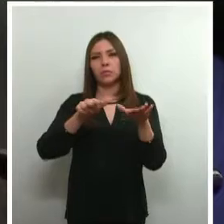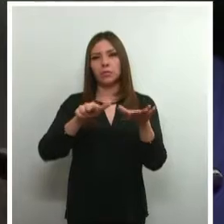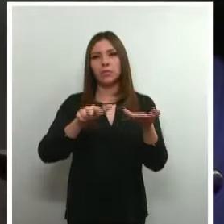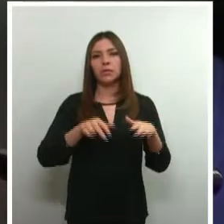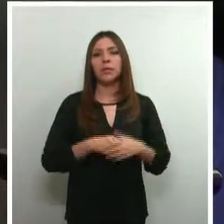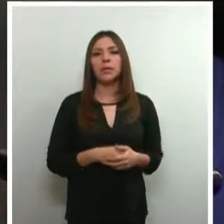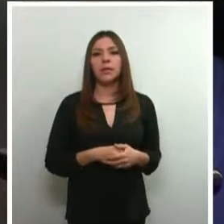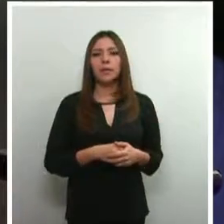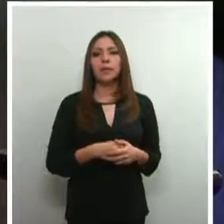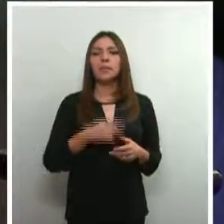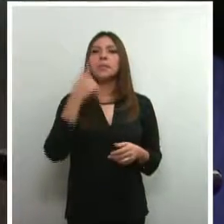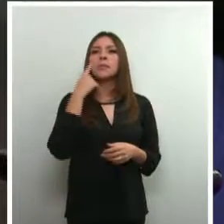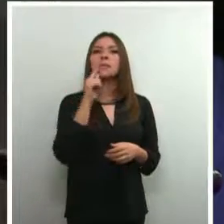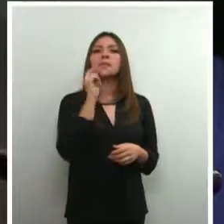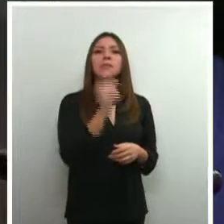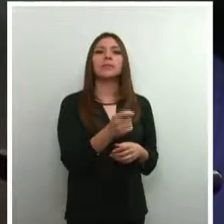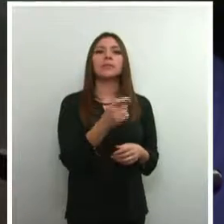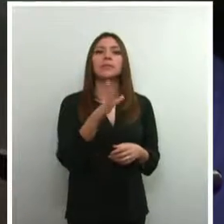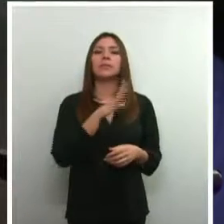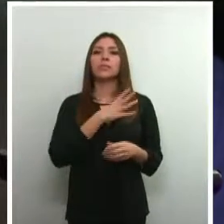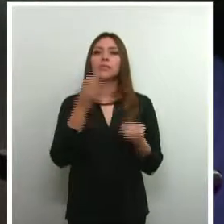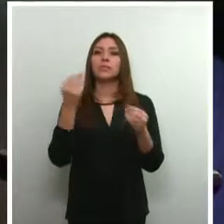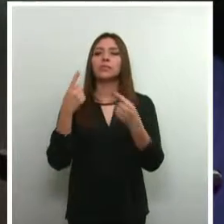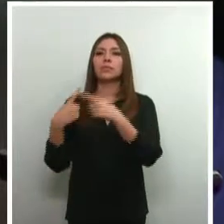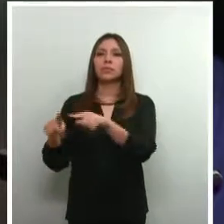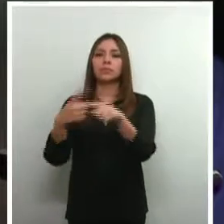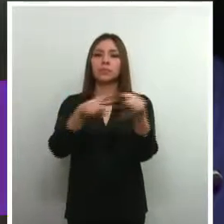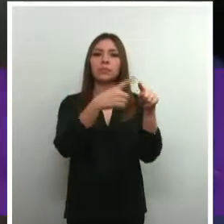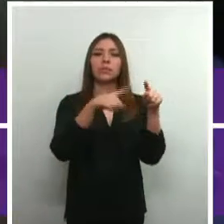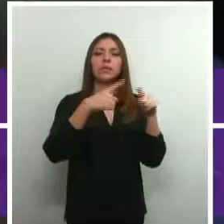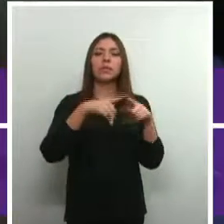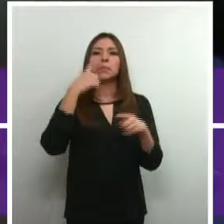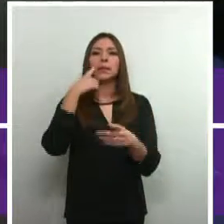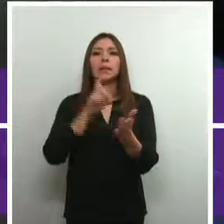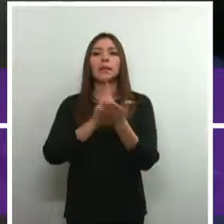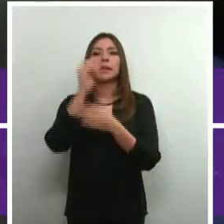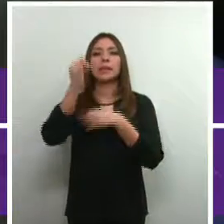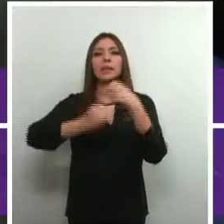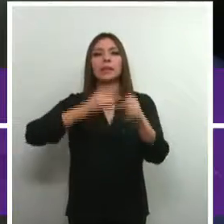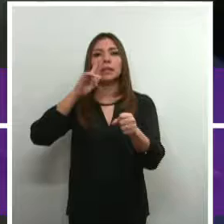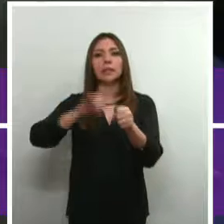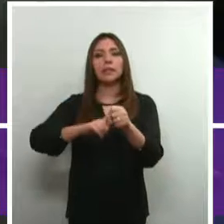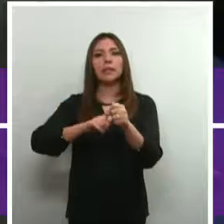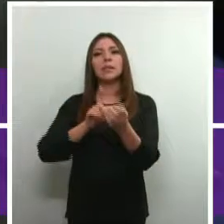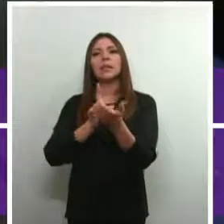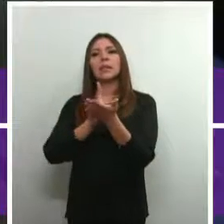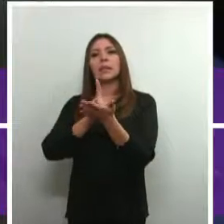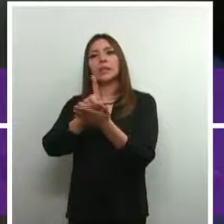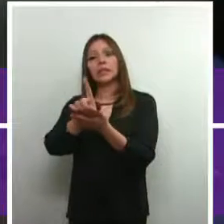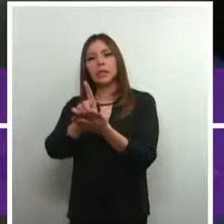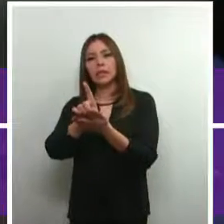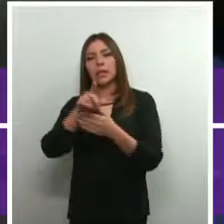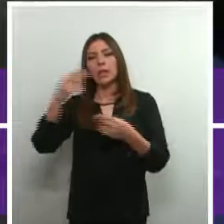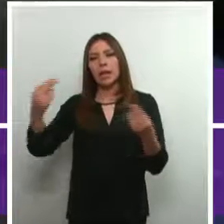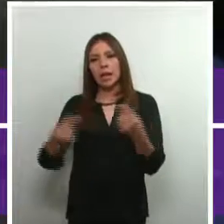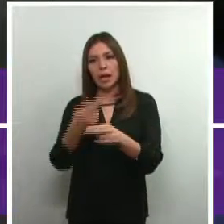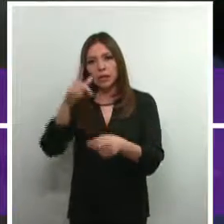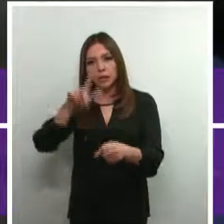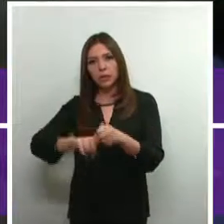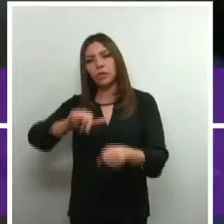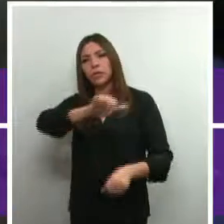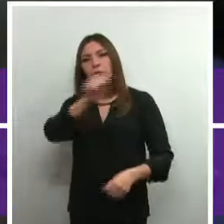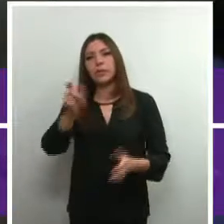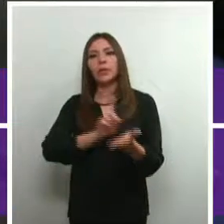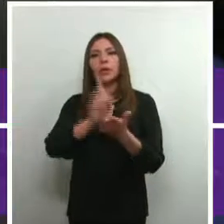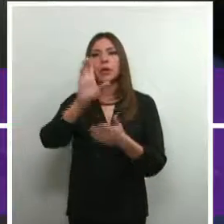una abundante cantidad de fuentes de derecho internacional, derecho comparado y derecho nacional. La